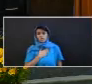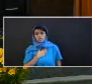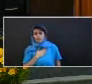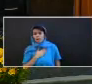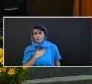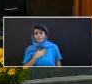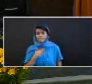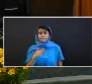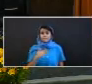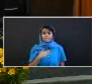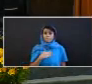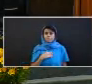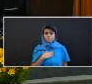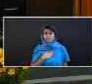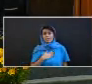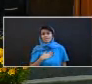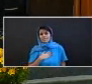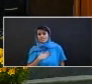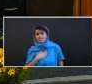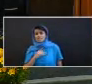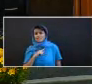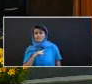Me siento